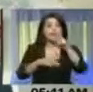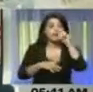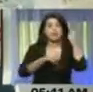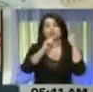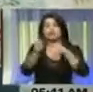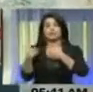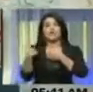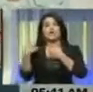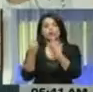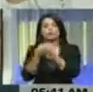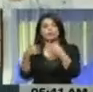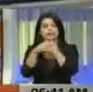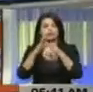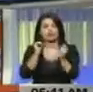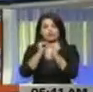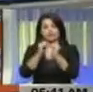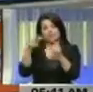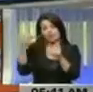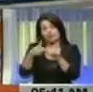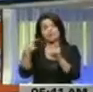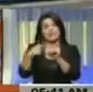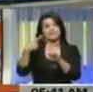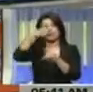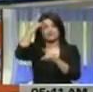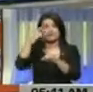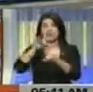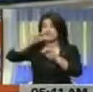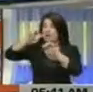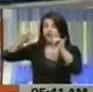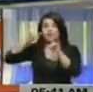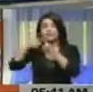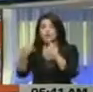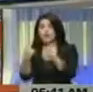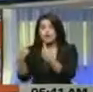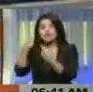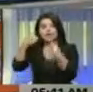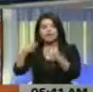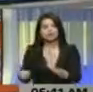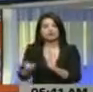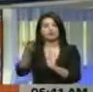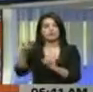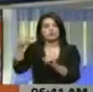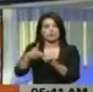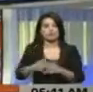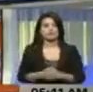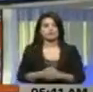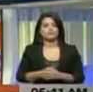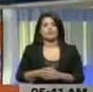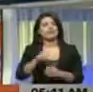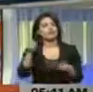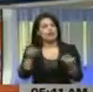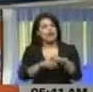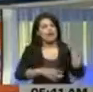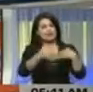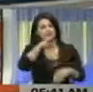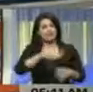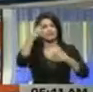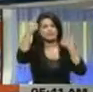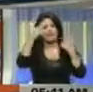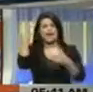y obviamente cancilleres para tratar de hacer ese lobby y que incremente el precio del crudo. Algo similar hizo Chávez en el